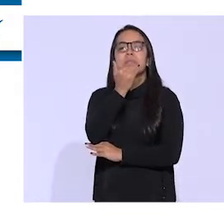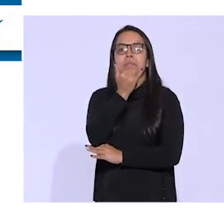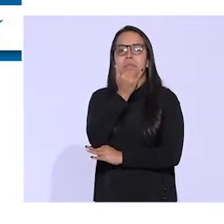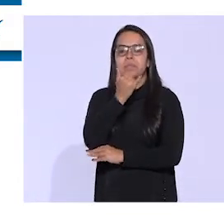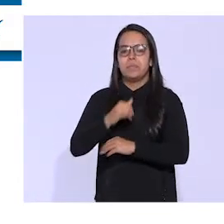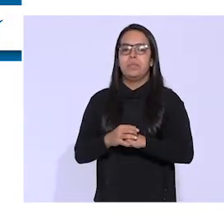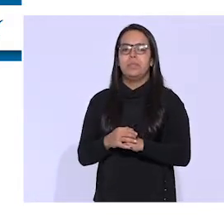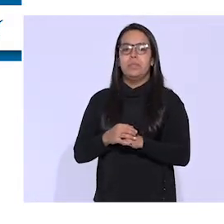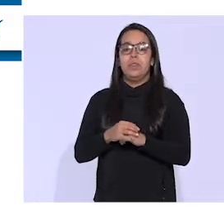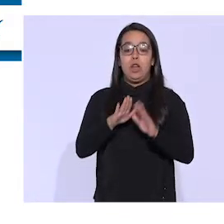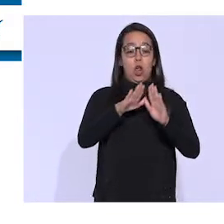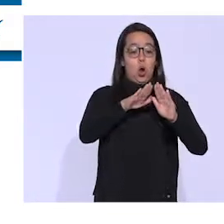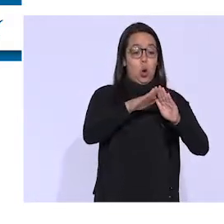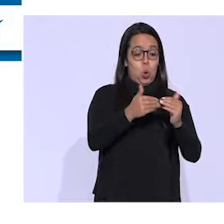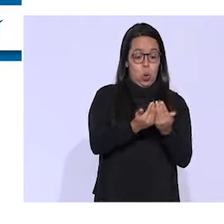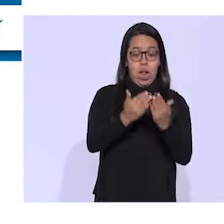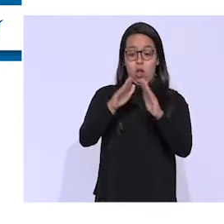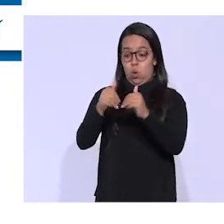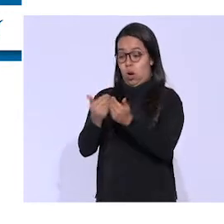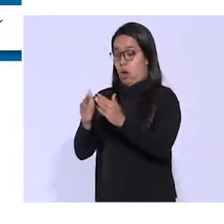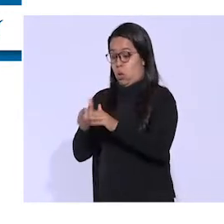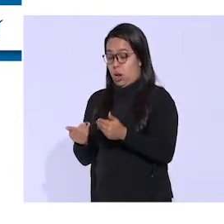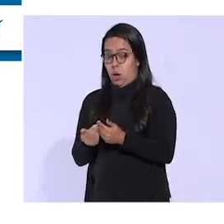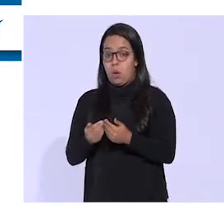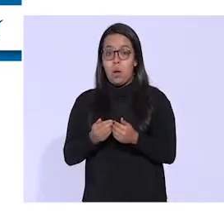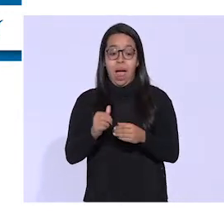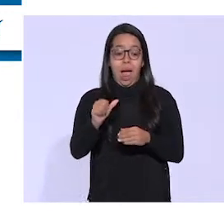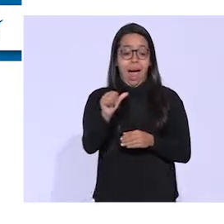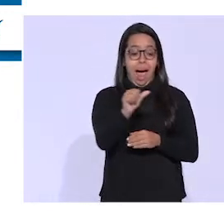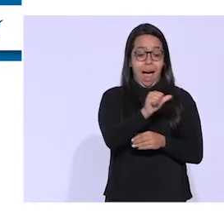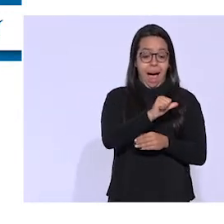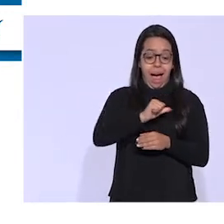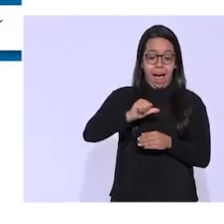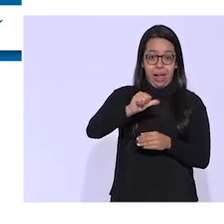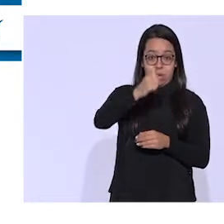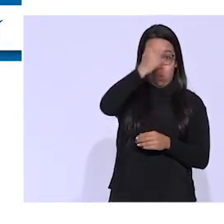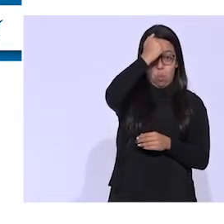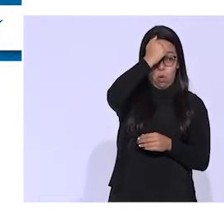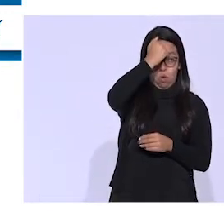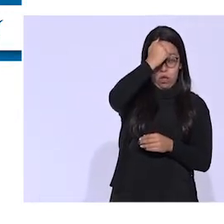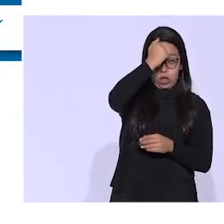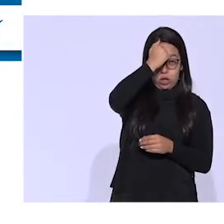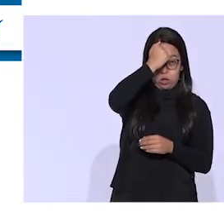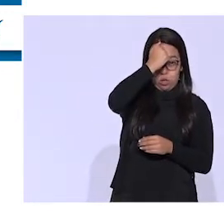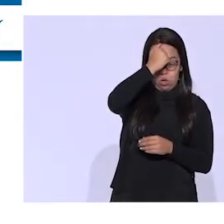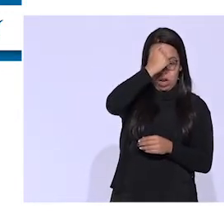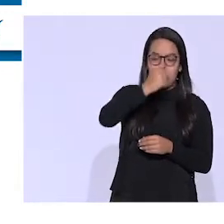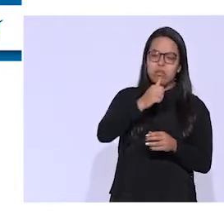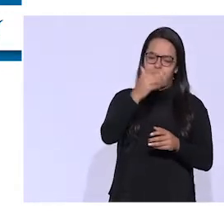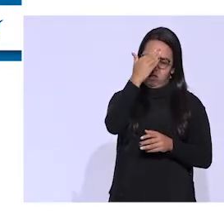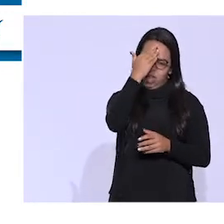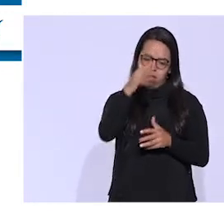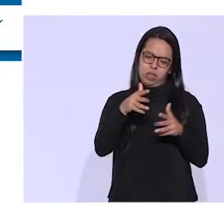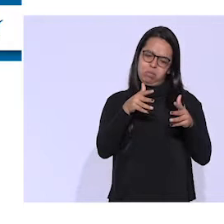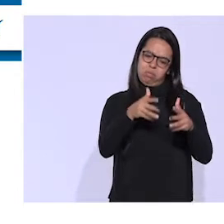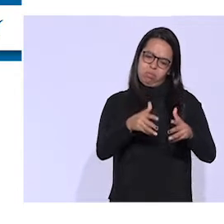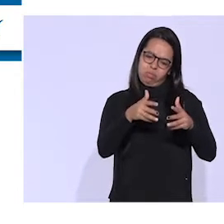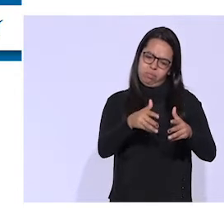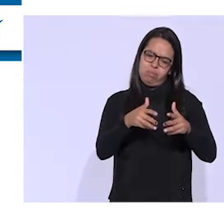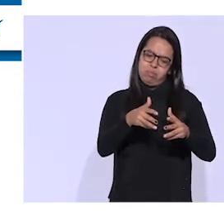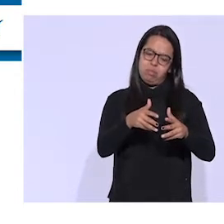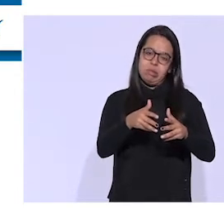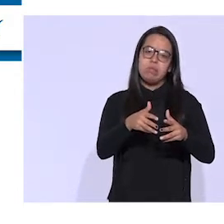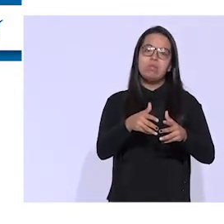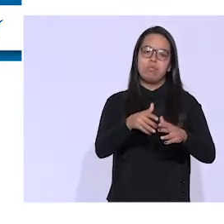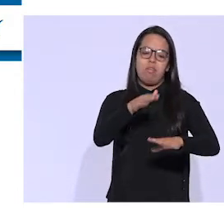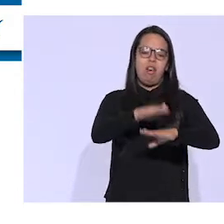los centros con más profesoras que profesores y docentes con alta autoeficacia en contenidos propician mejores